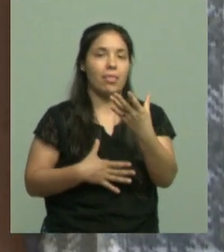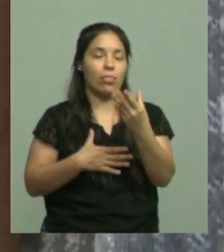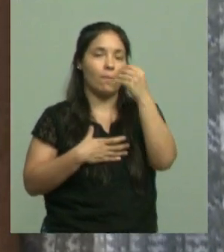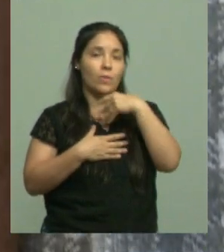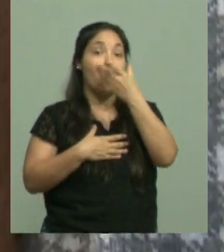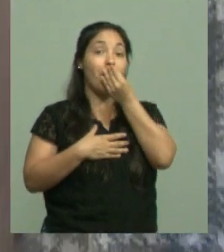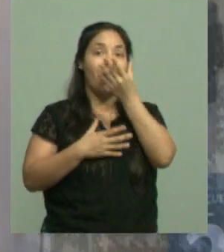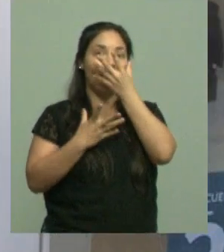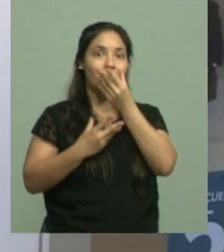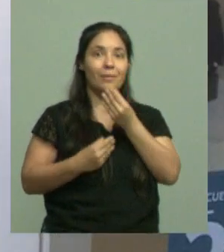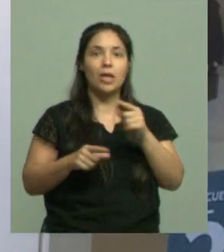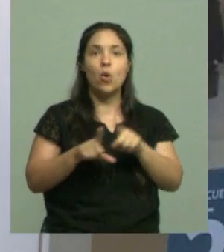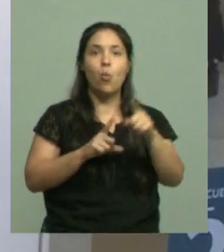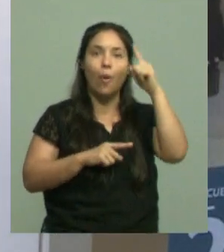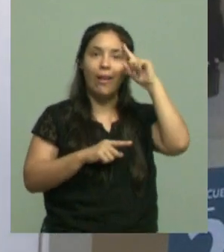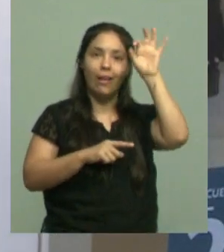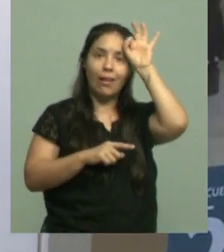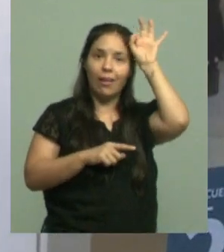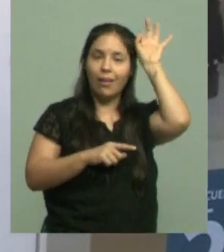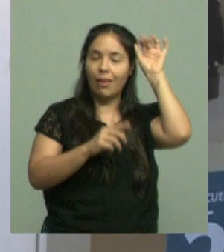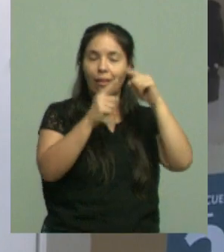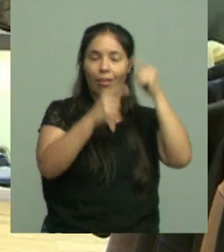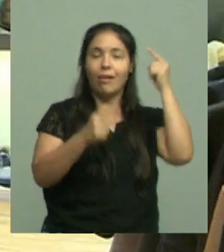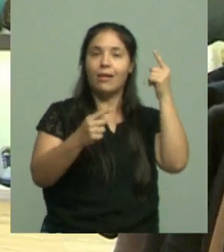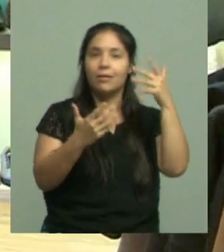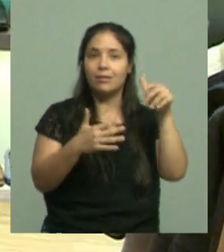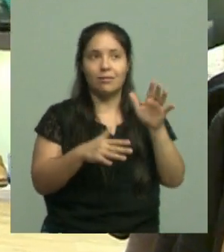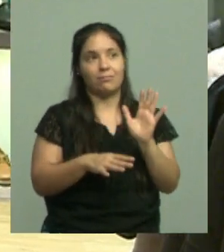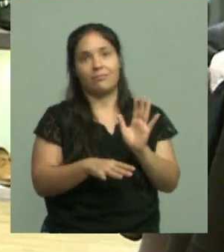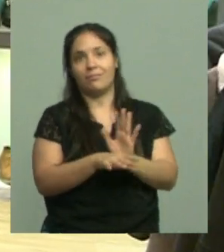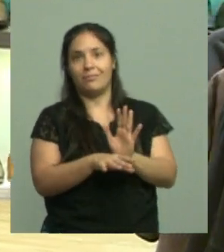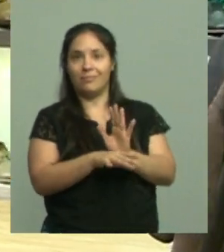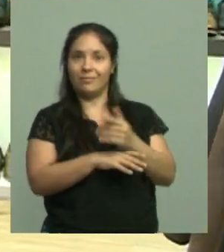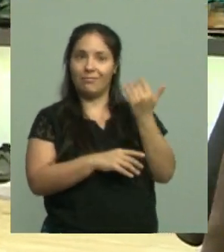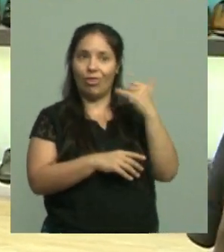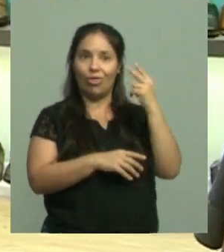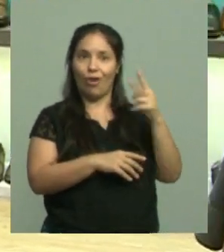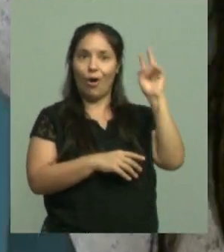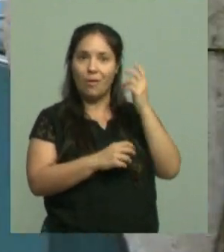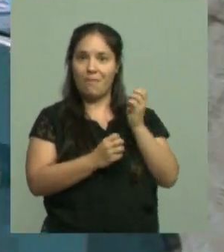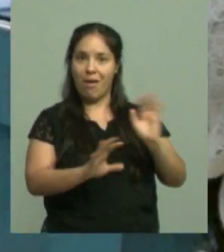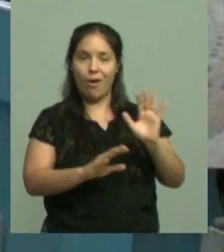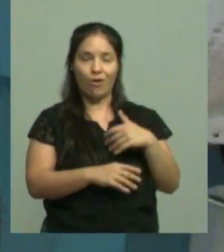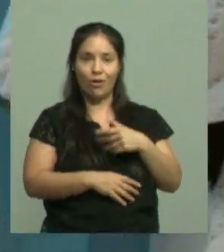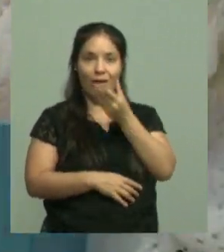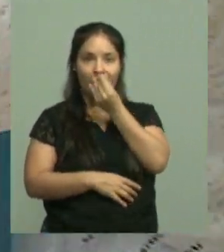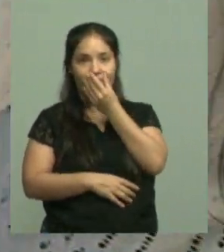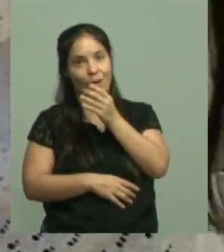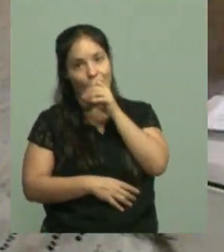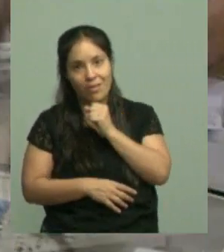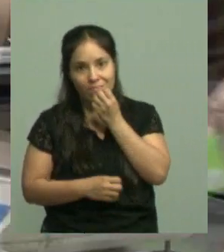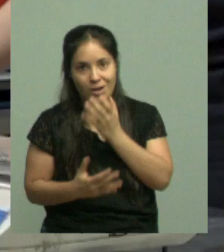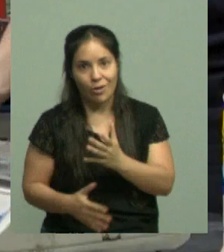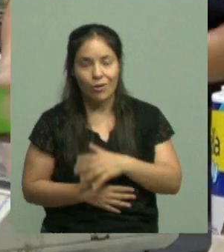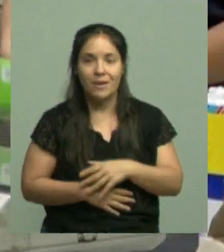una ACV, y bueno, la verdad que no me lo dejá, ya se me va a pasar el resfrío, me lo curaré de otra manera, pero el